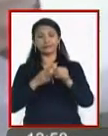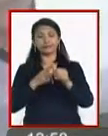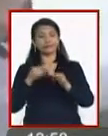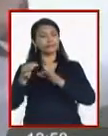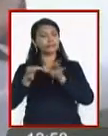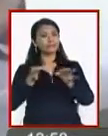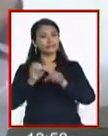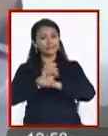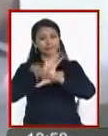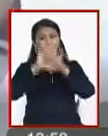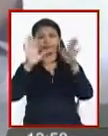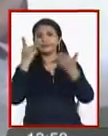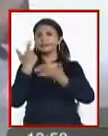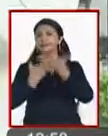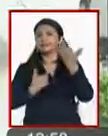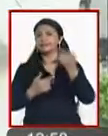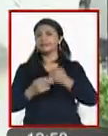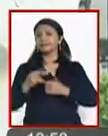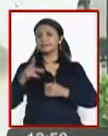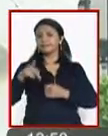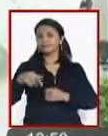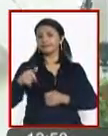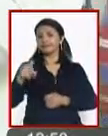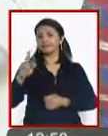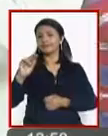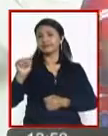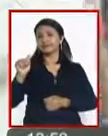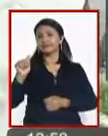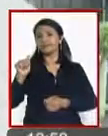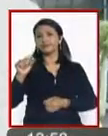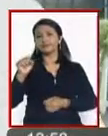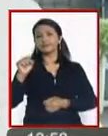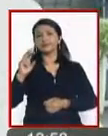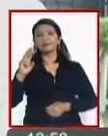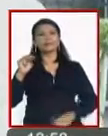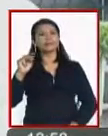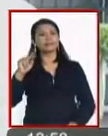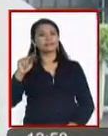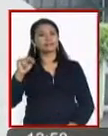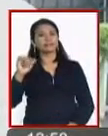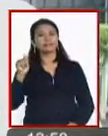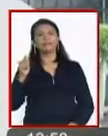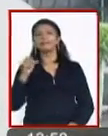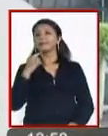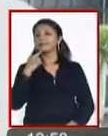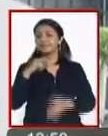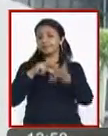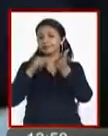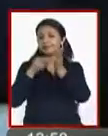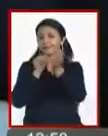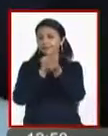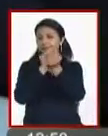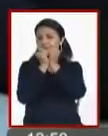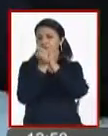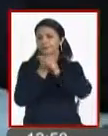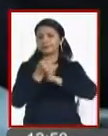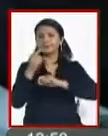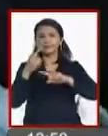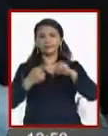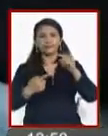va a esclarecer qué son las parasomnias. Bueno, son aquellas alteraciones que tienen las personas en el cual no